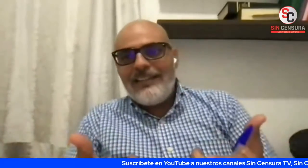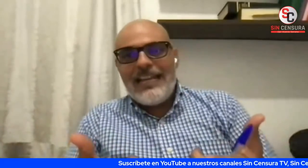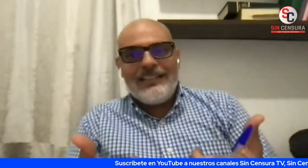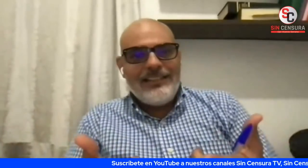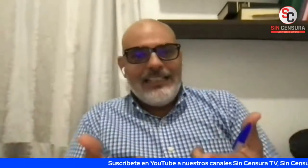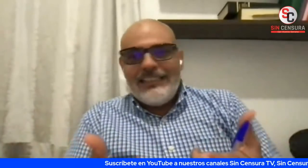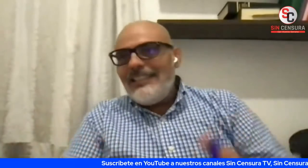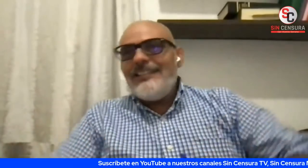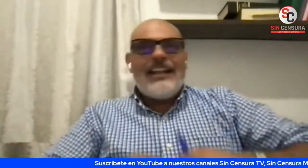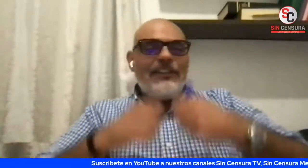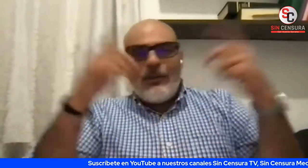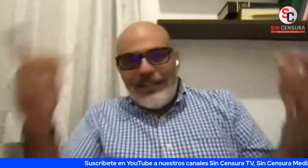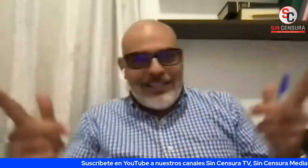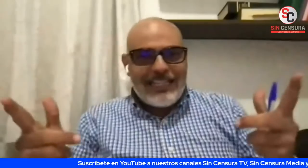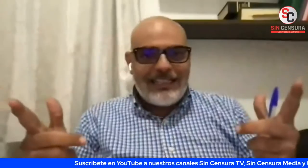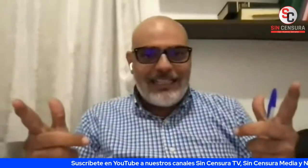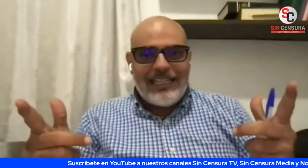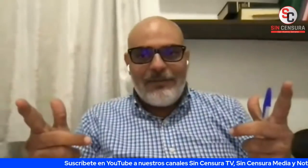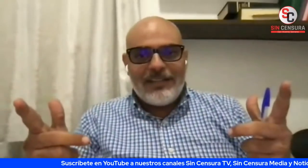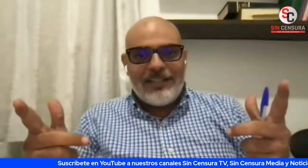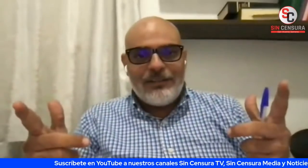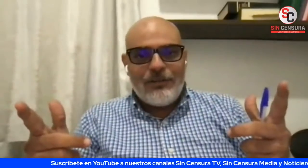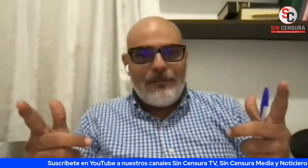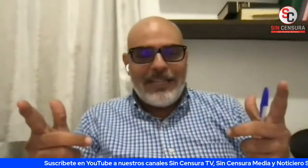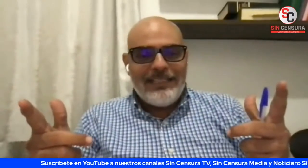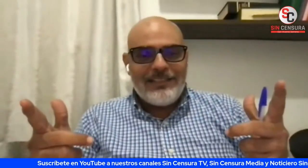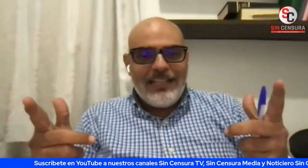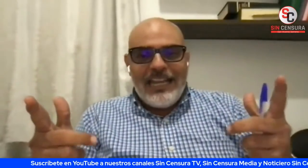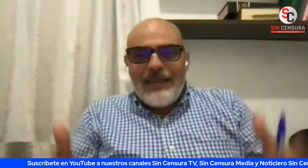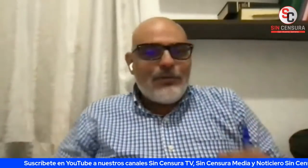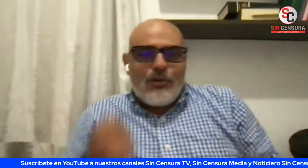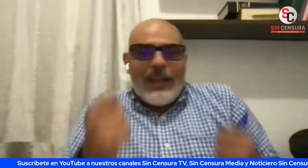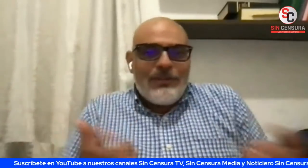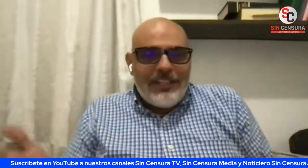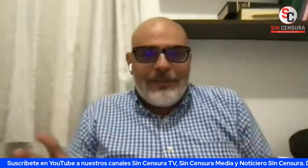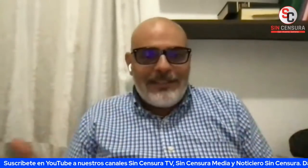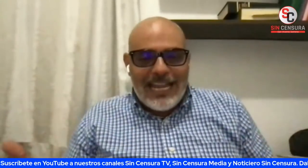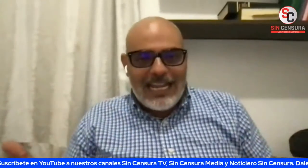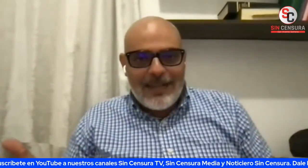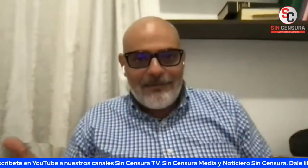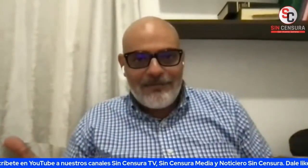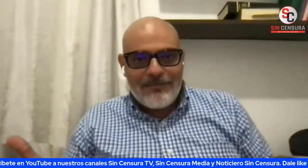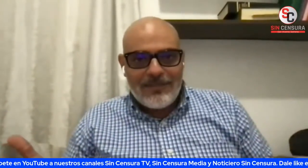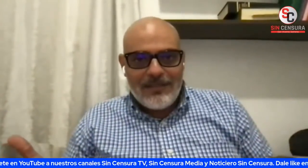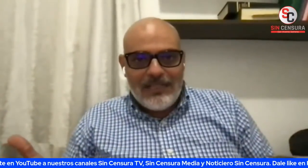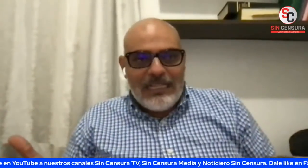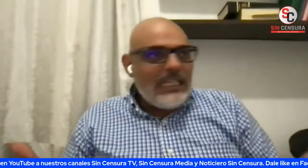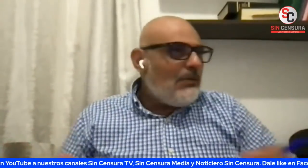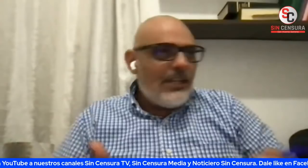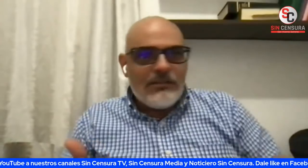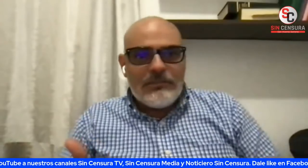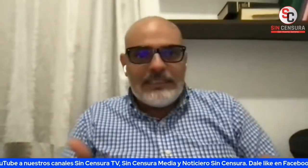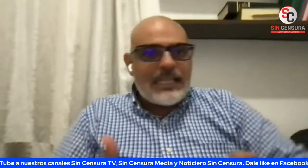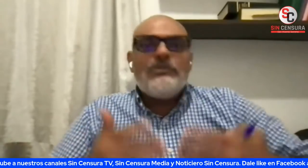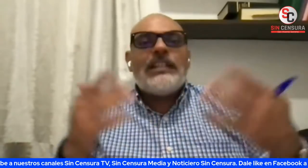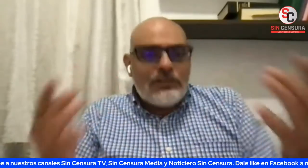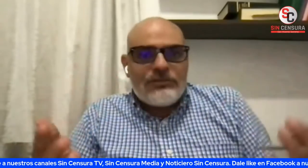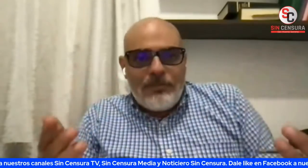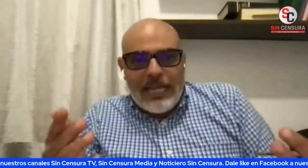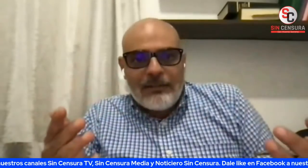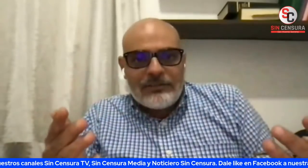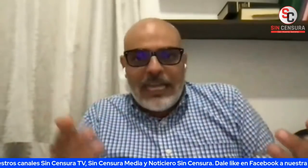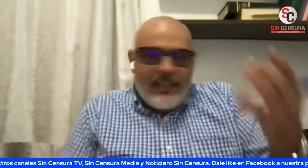público que les dan, desde la frecuencia que tienen abierta en todo el país, hemos jugado en desventaja. Y bueno,